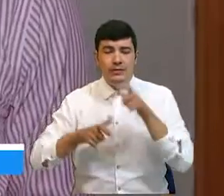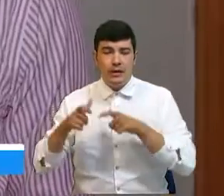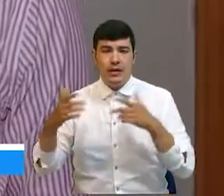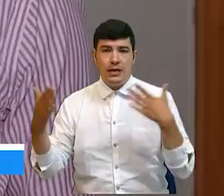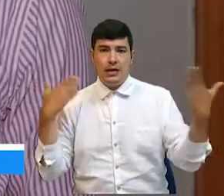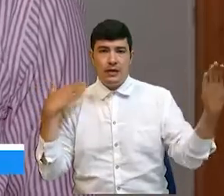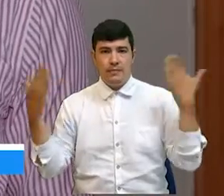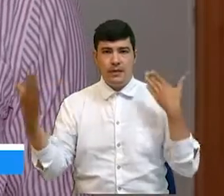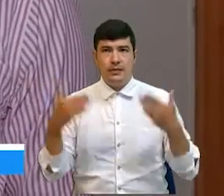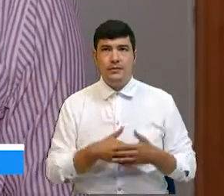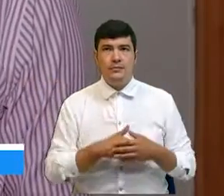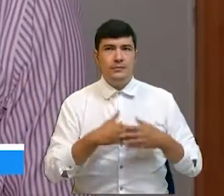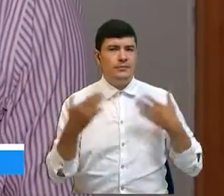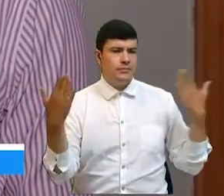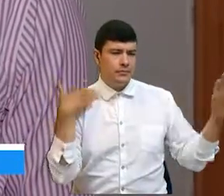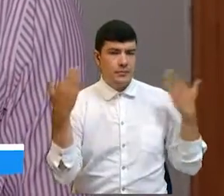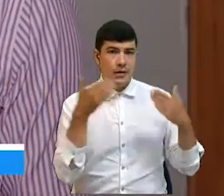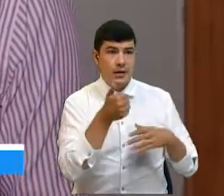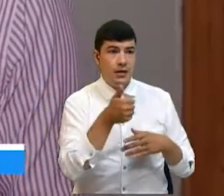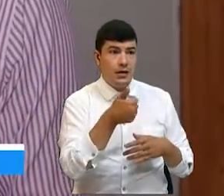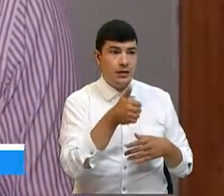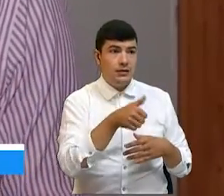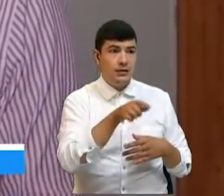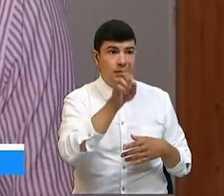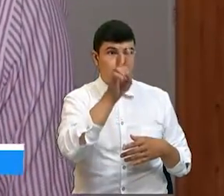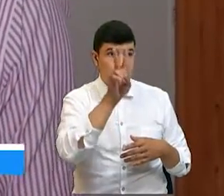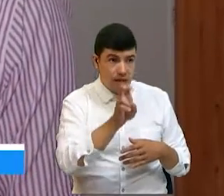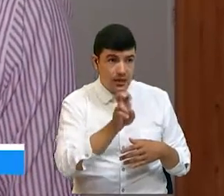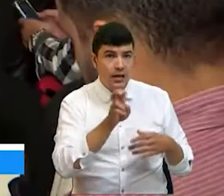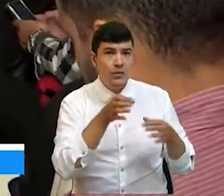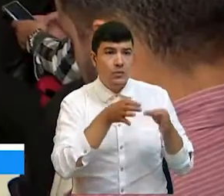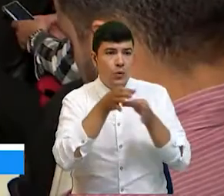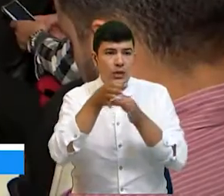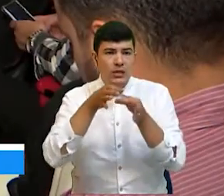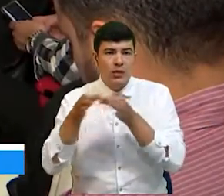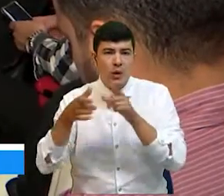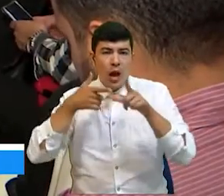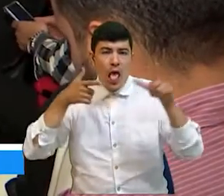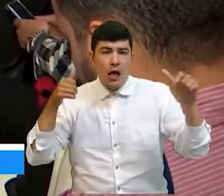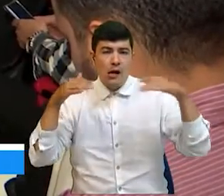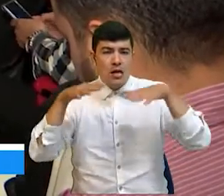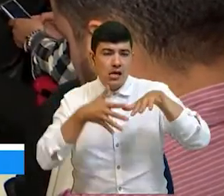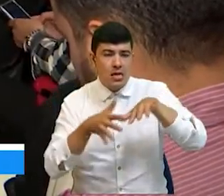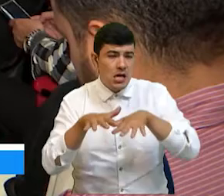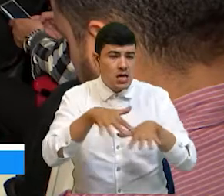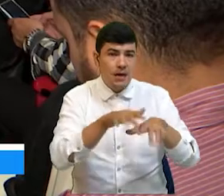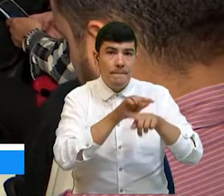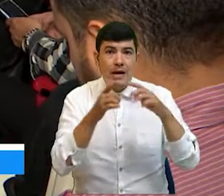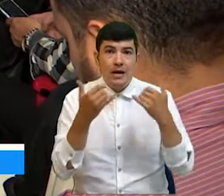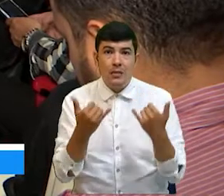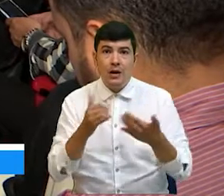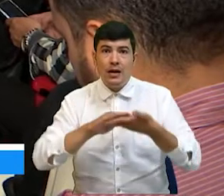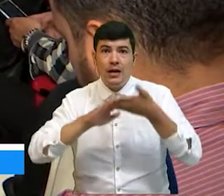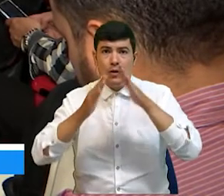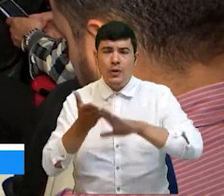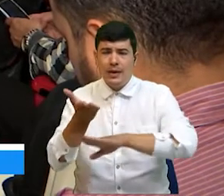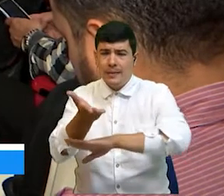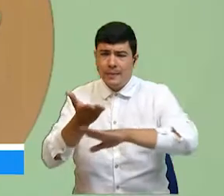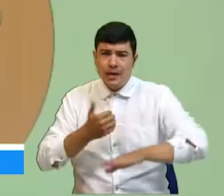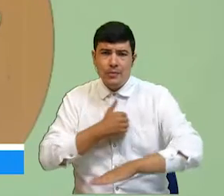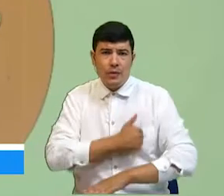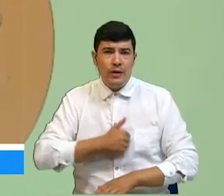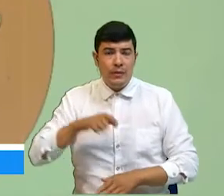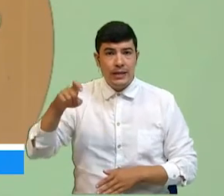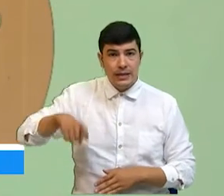conectar esas diferentes veredas. El municipio cuenta con 17 veredas. Totalmente alejadas. Por su parte, la comunidad expresó la necesidad